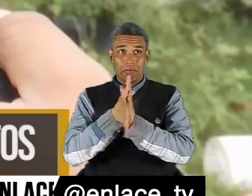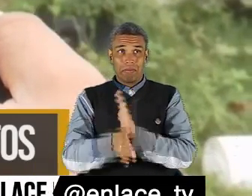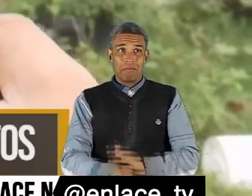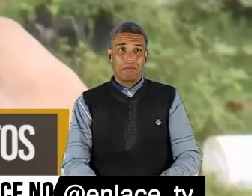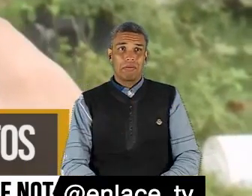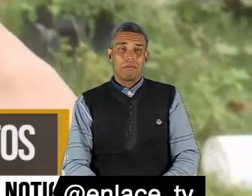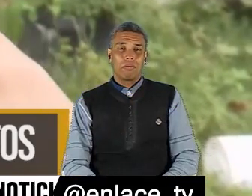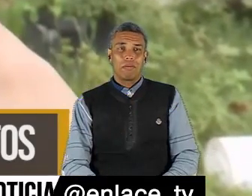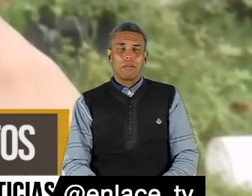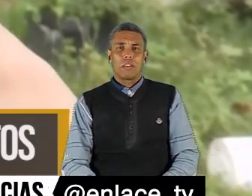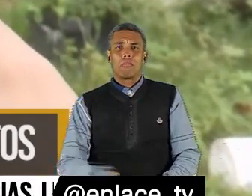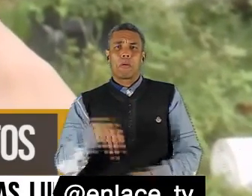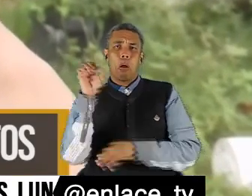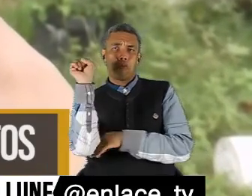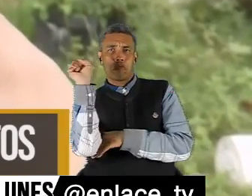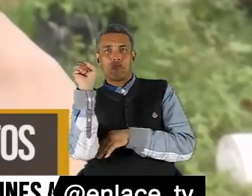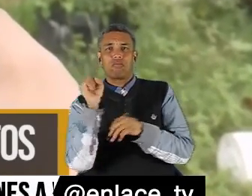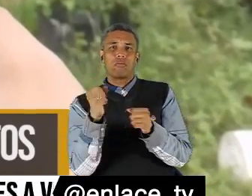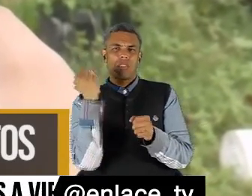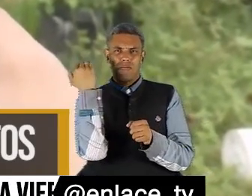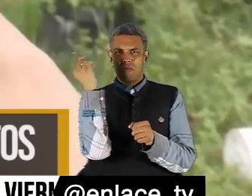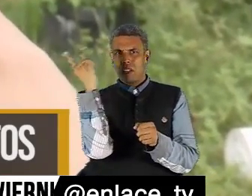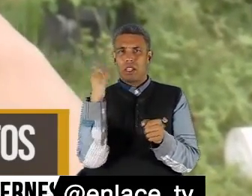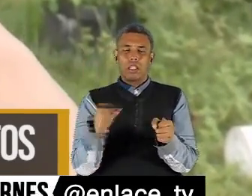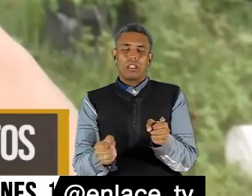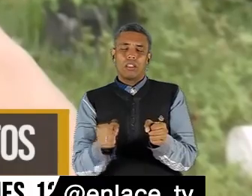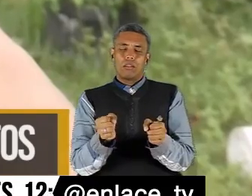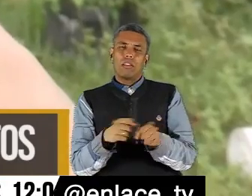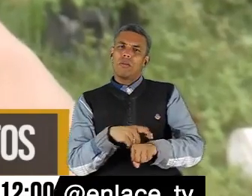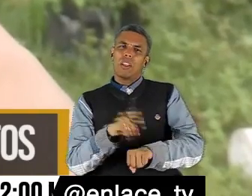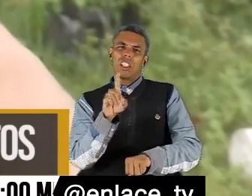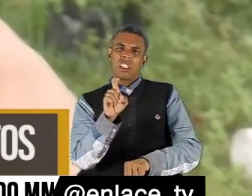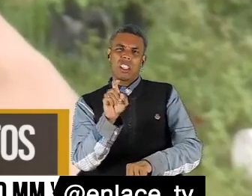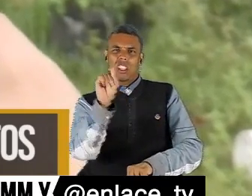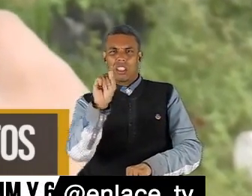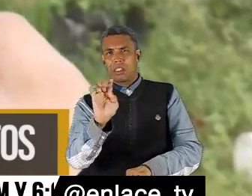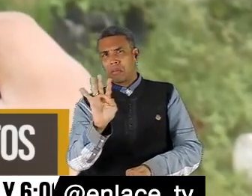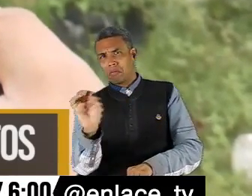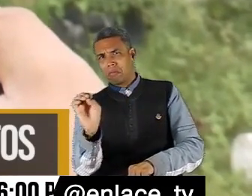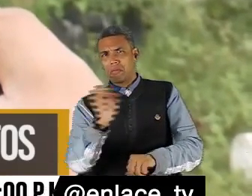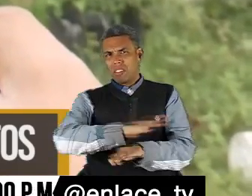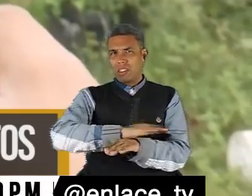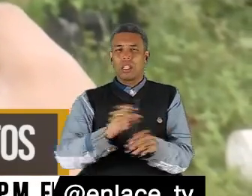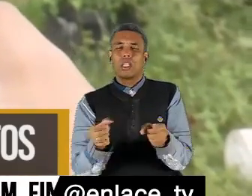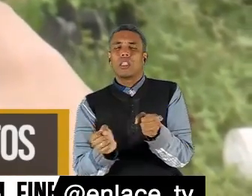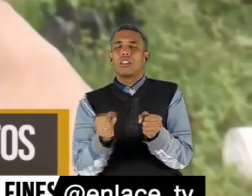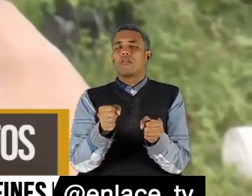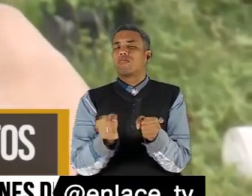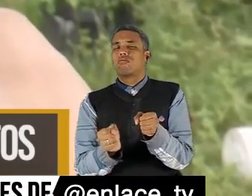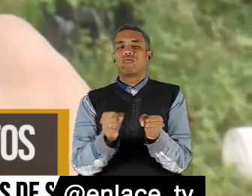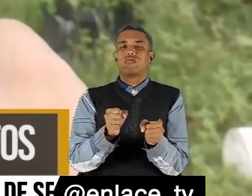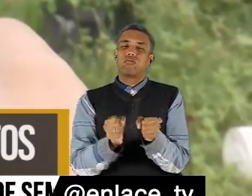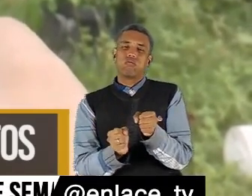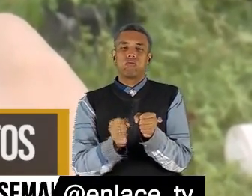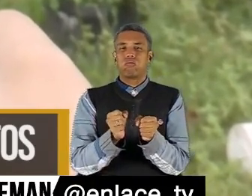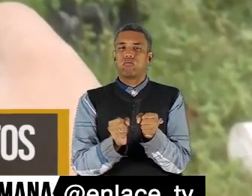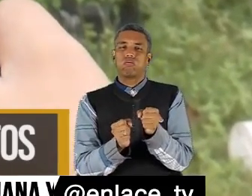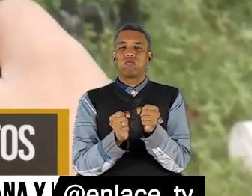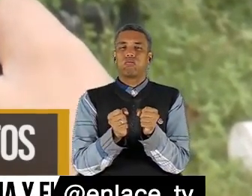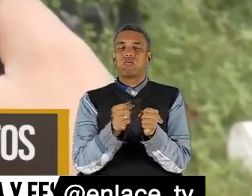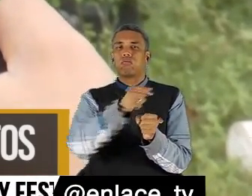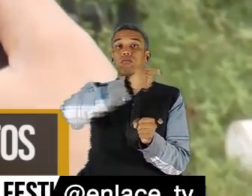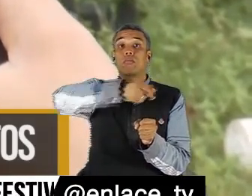en el turbo, y tipo 6:40 de la tarde, y nos salieron unos hombres, como 6